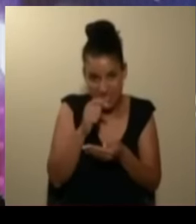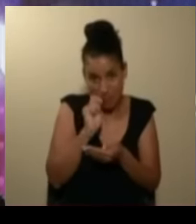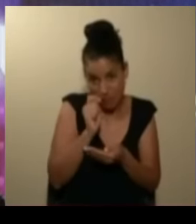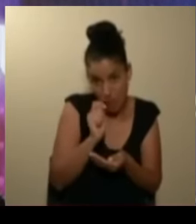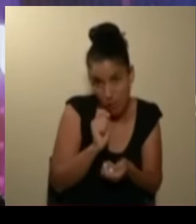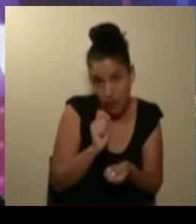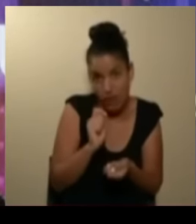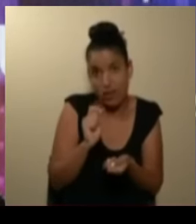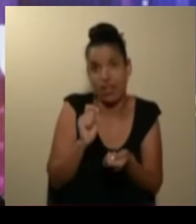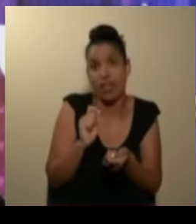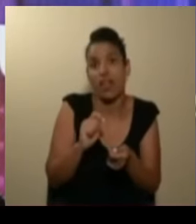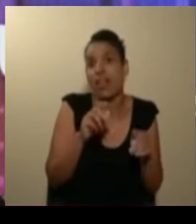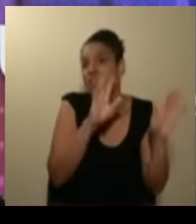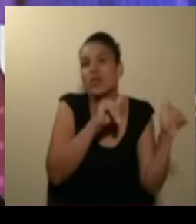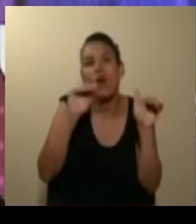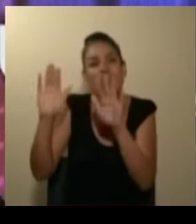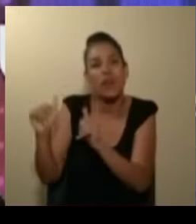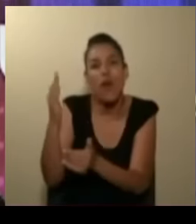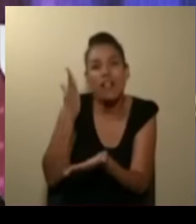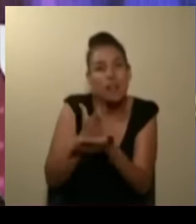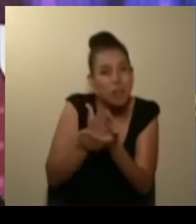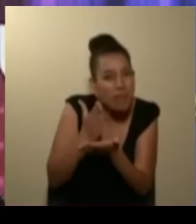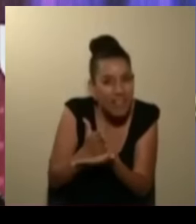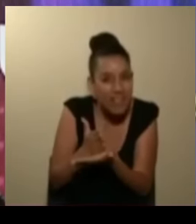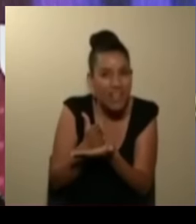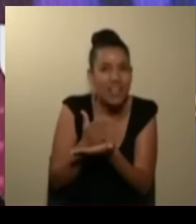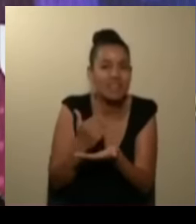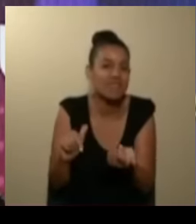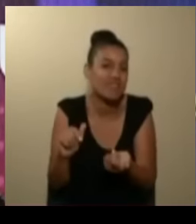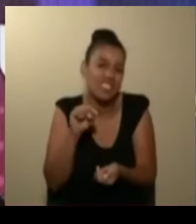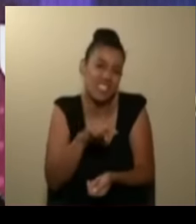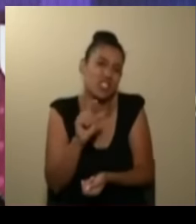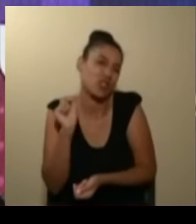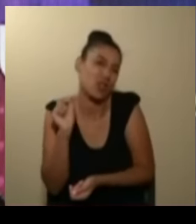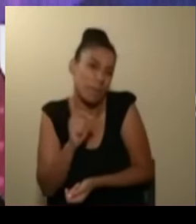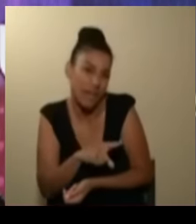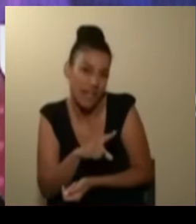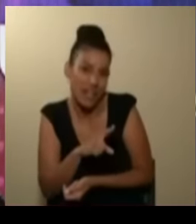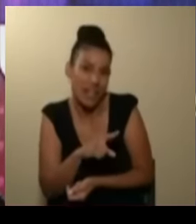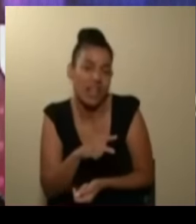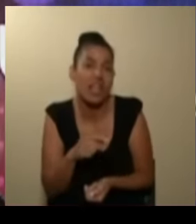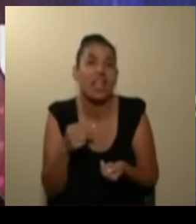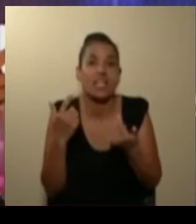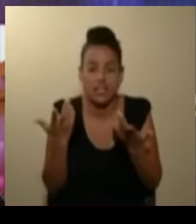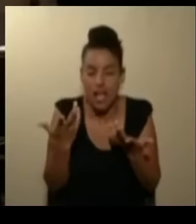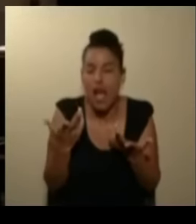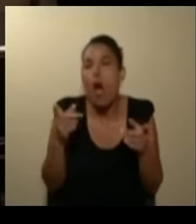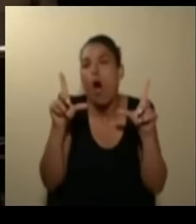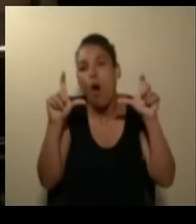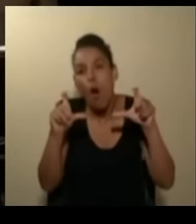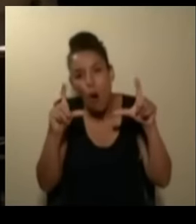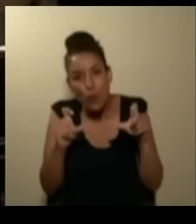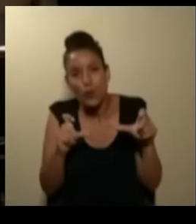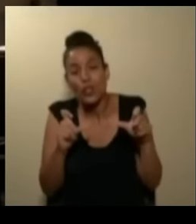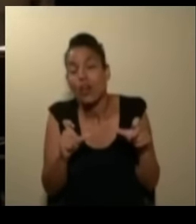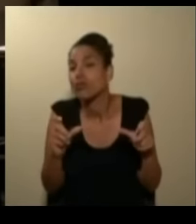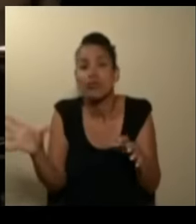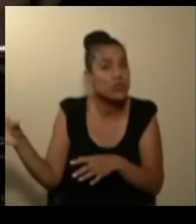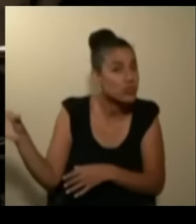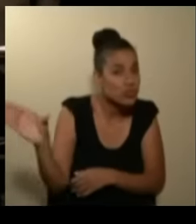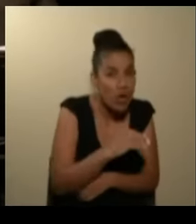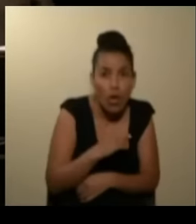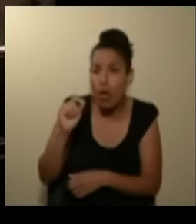cocaína. La situación carcelaria se agrava porque se llena con estos presos. Por supuesto que tienen que estar presos todos